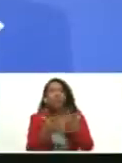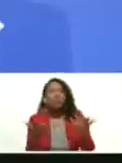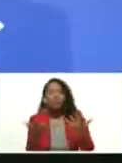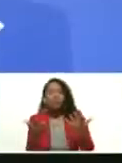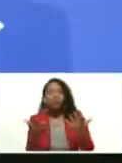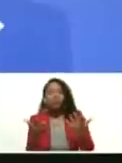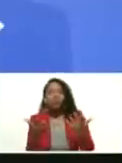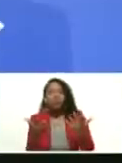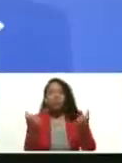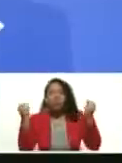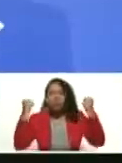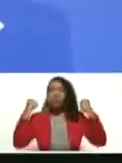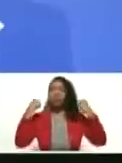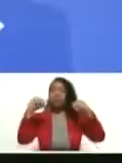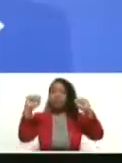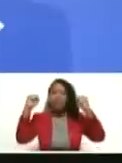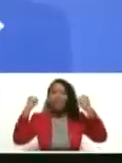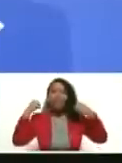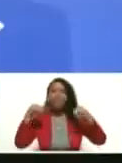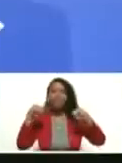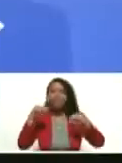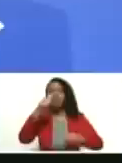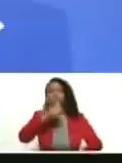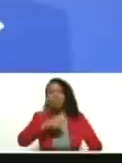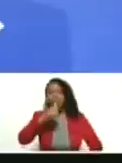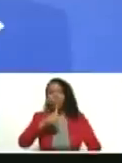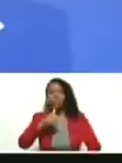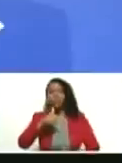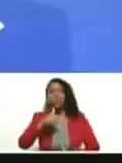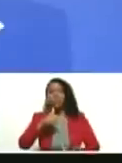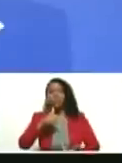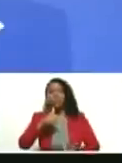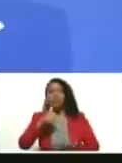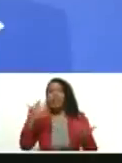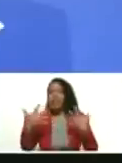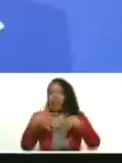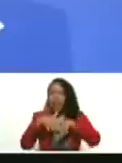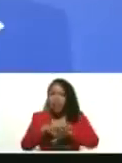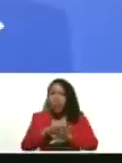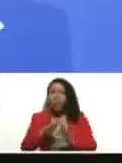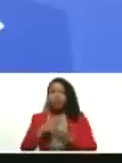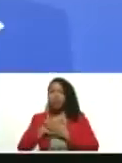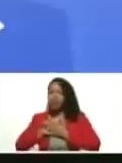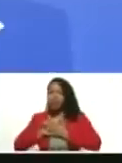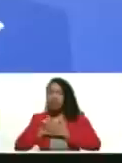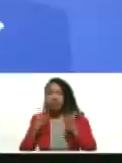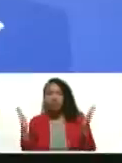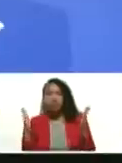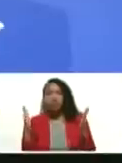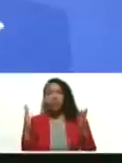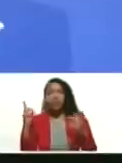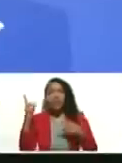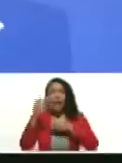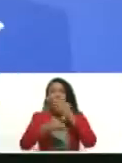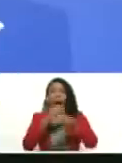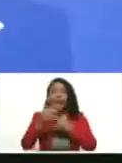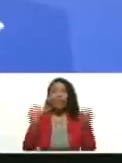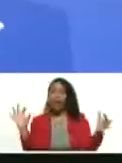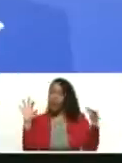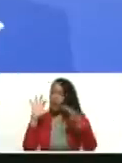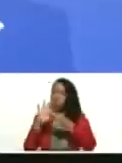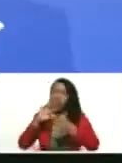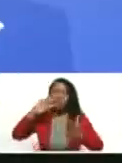un gran ejercicio de tolerancia de inclusión que nos lleve a una Unión